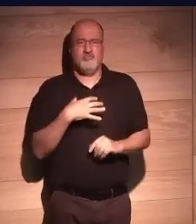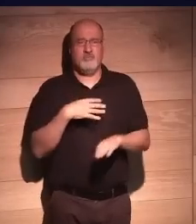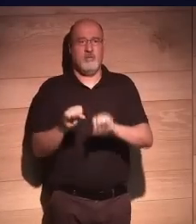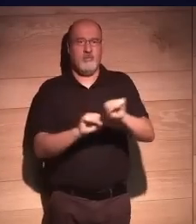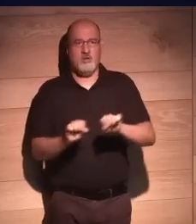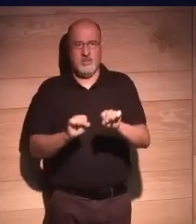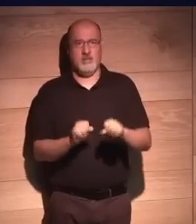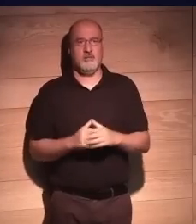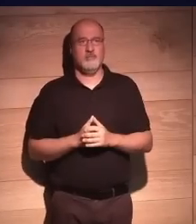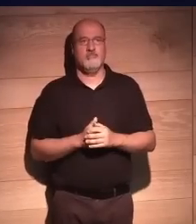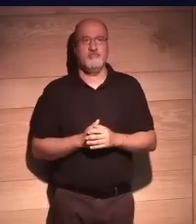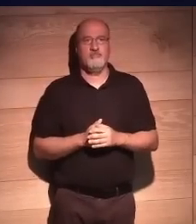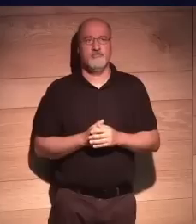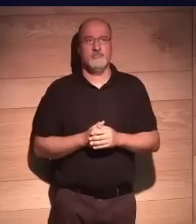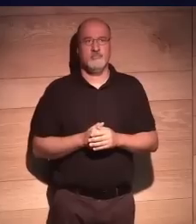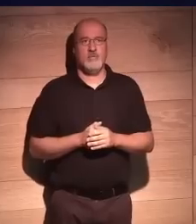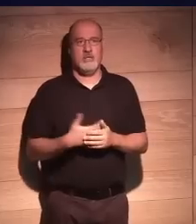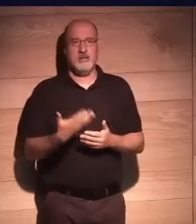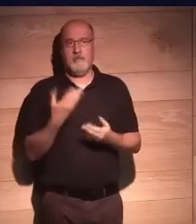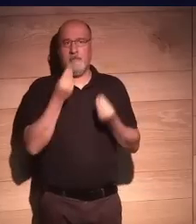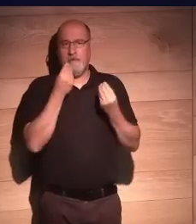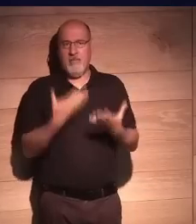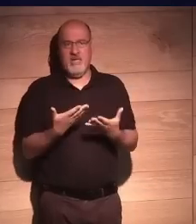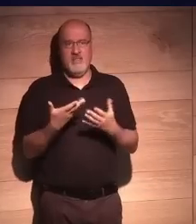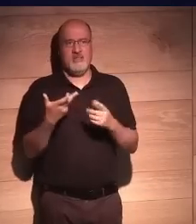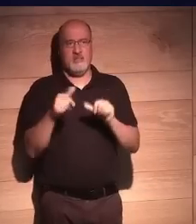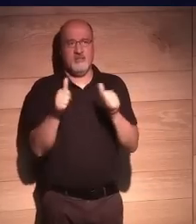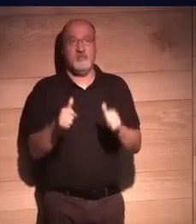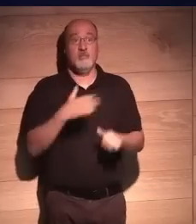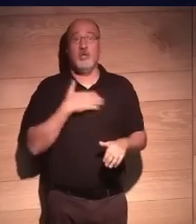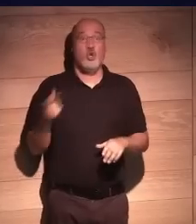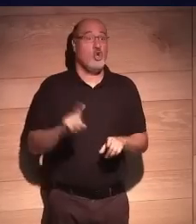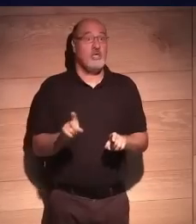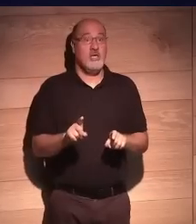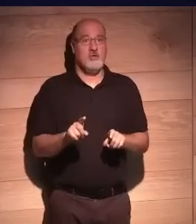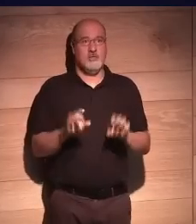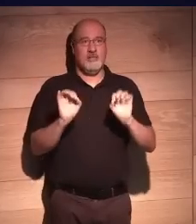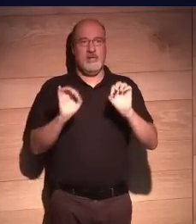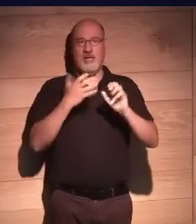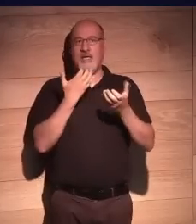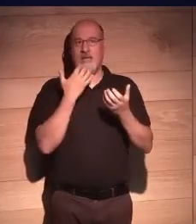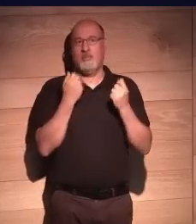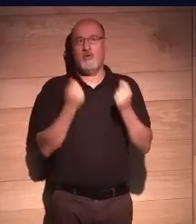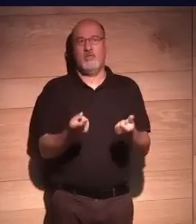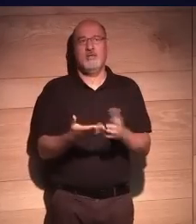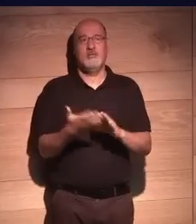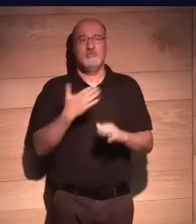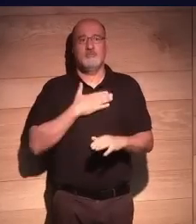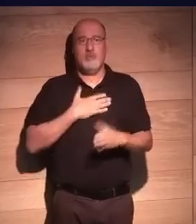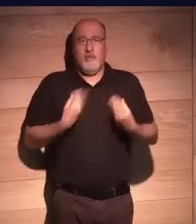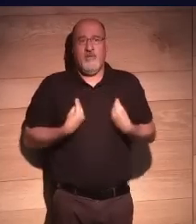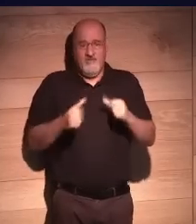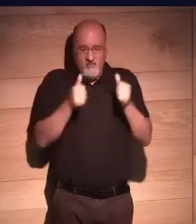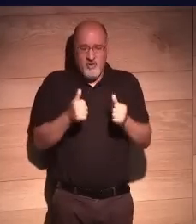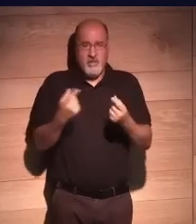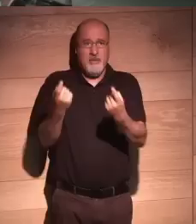complicado. son, que no Todo lo que tiene que ver con no niños son y ejemplares, televisión, evidentemente. que es Pero no psicológico. quiero tampoco que me ejemplaricen, que no me digan cómo tengo que vivir,